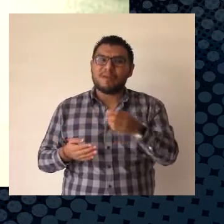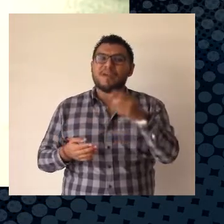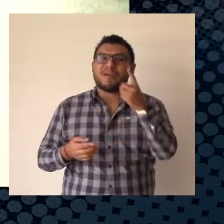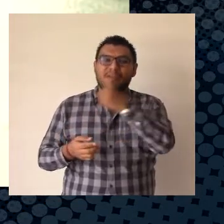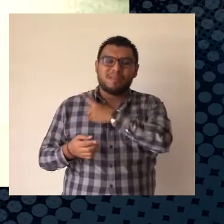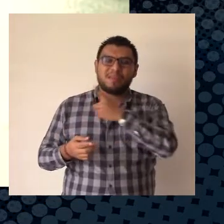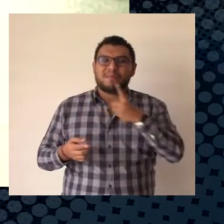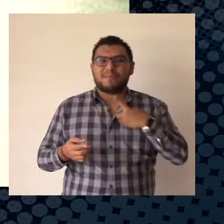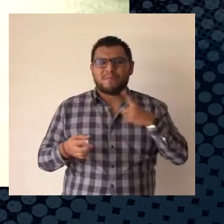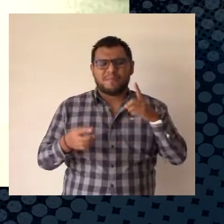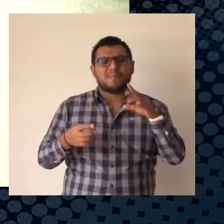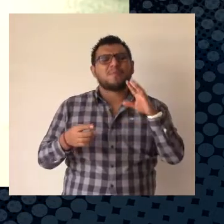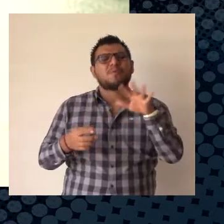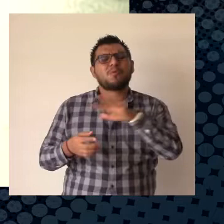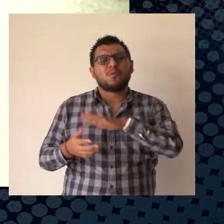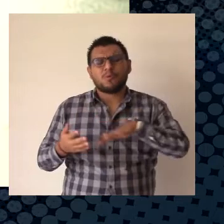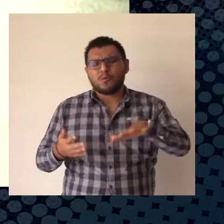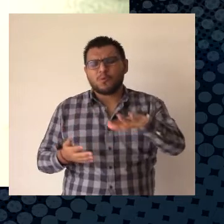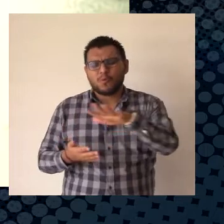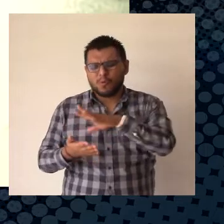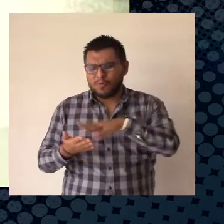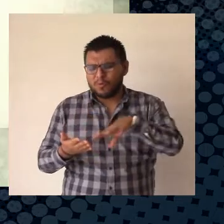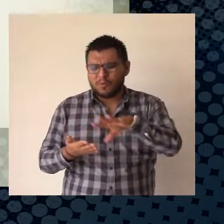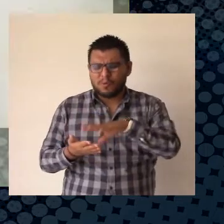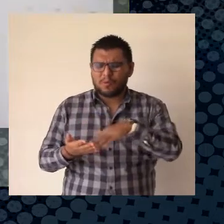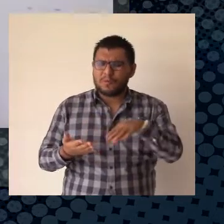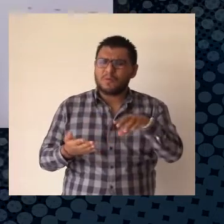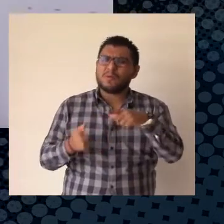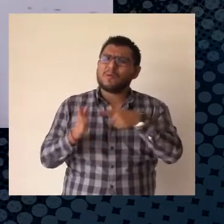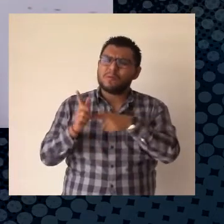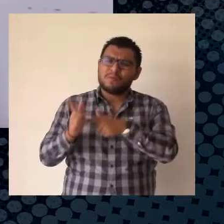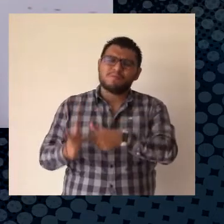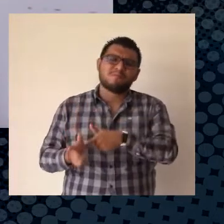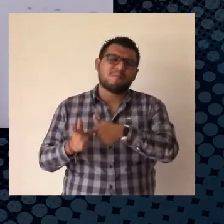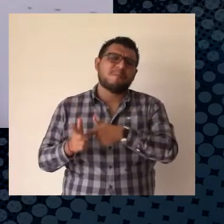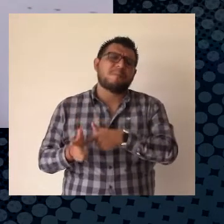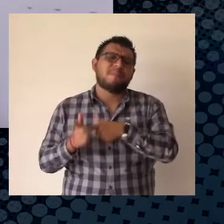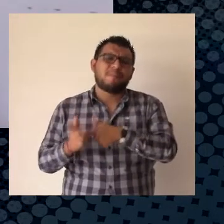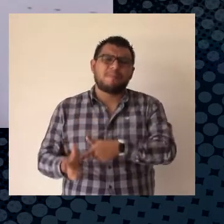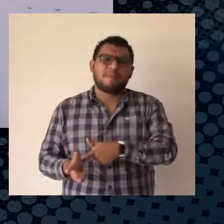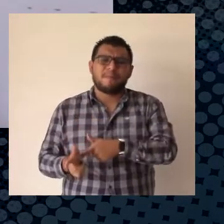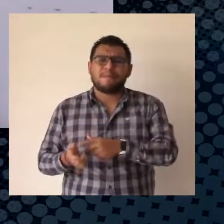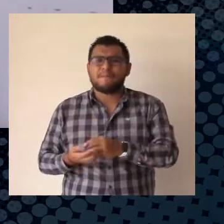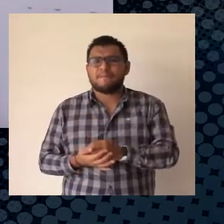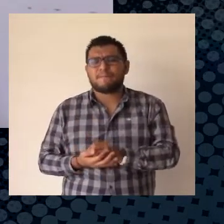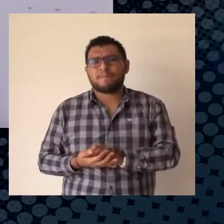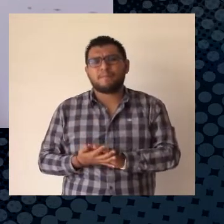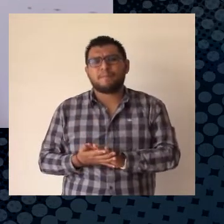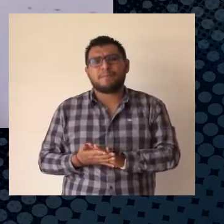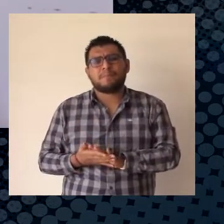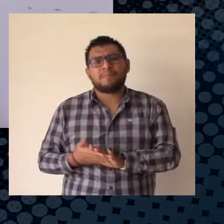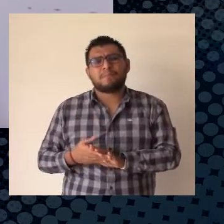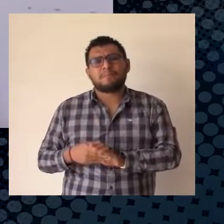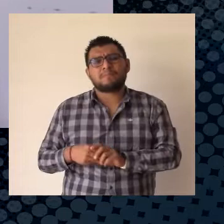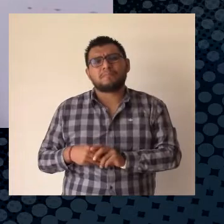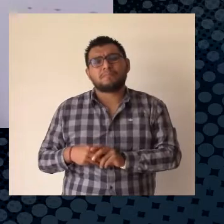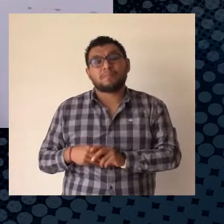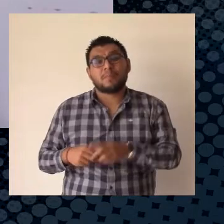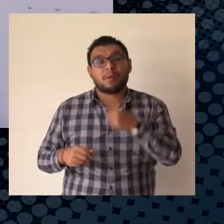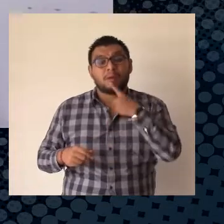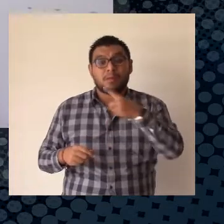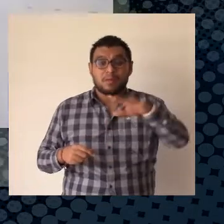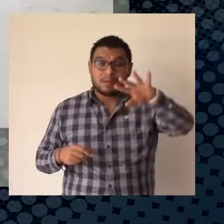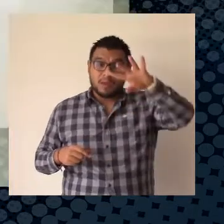que extraer todo de esto y añadirle un poquito más de nuestra propia cosecha. Dice